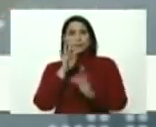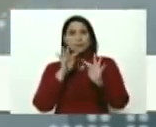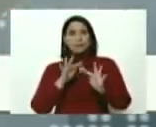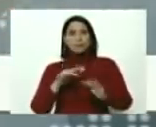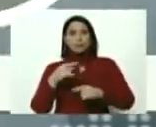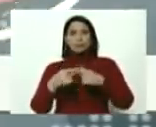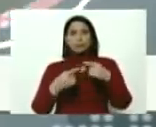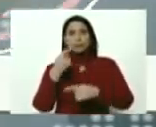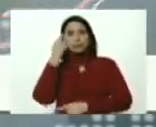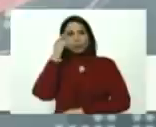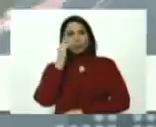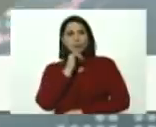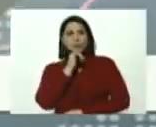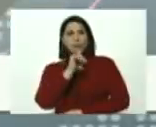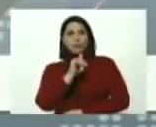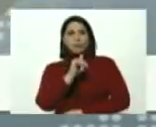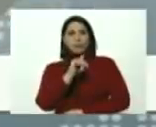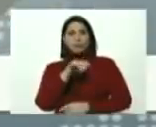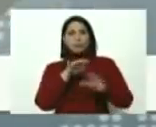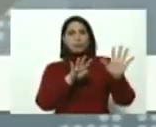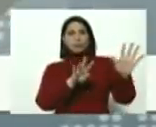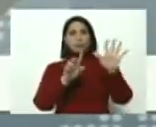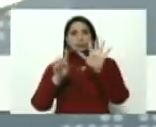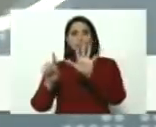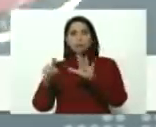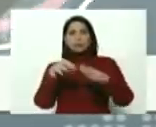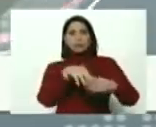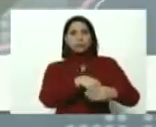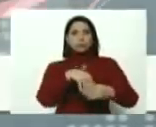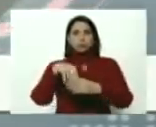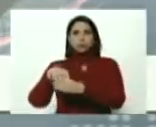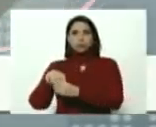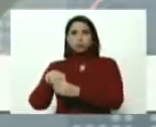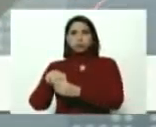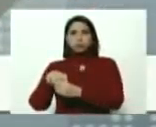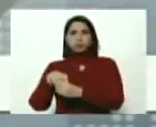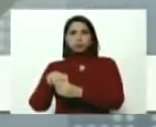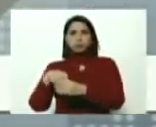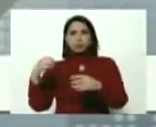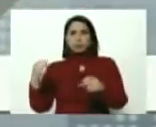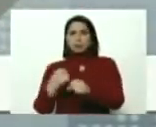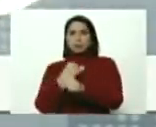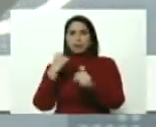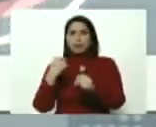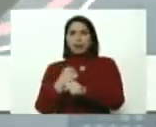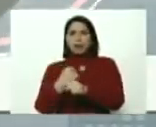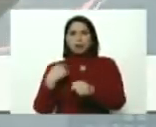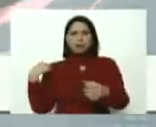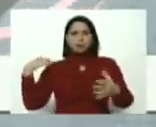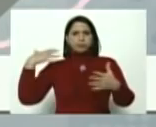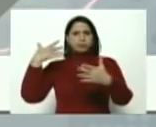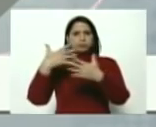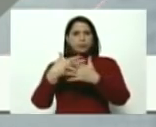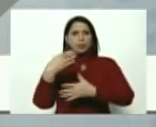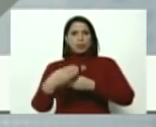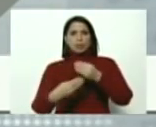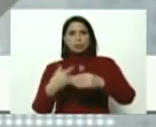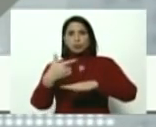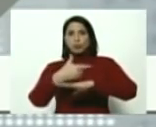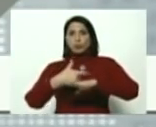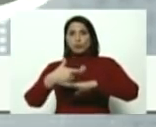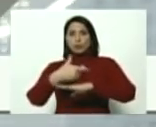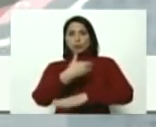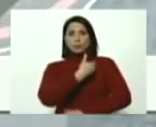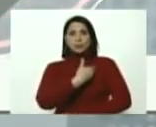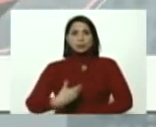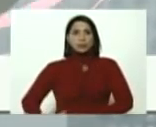hacemos, es el día 96 del trabajo que viene realizando el gobierno del presidente Maduro